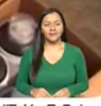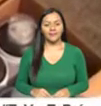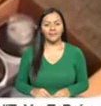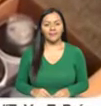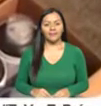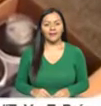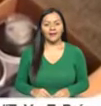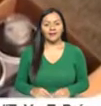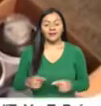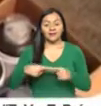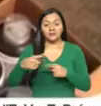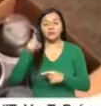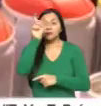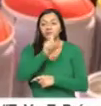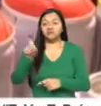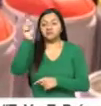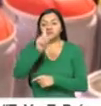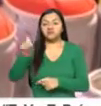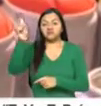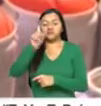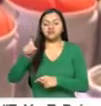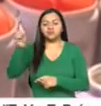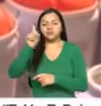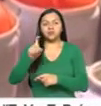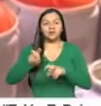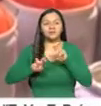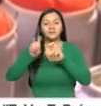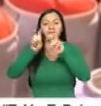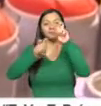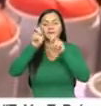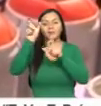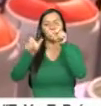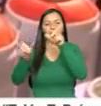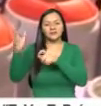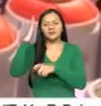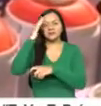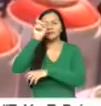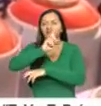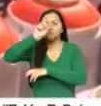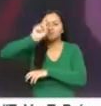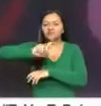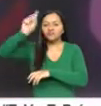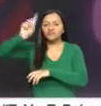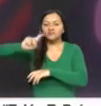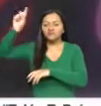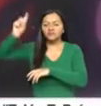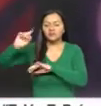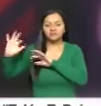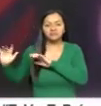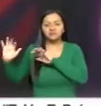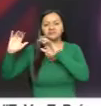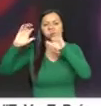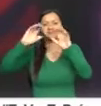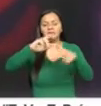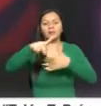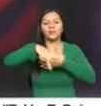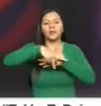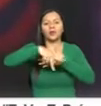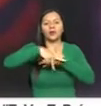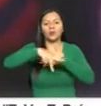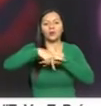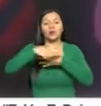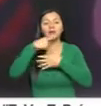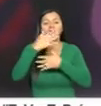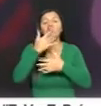A golpe de aerosol y encaramados en andamios, un ejército de grafiteros llegados de diferentes puntos de Latinoamérica se afanan de salpicar de arte